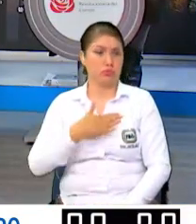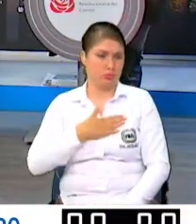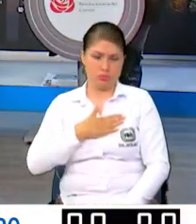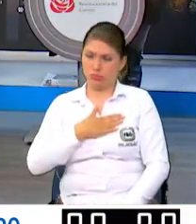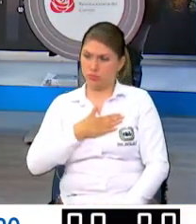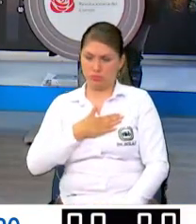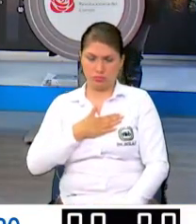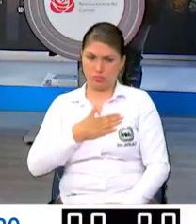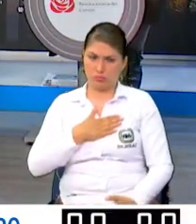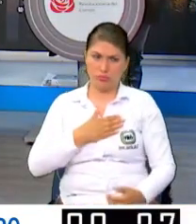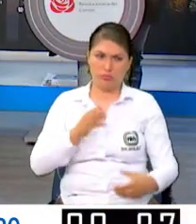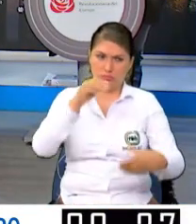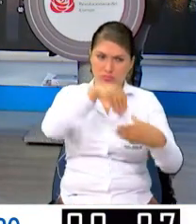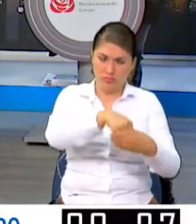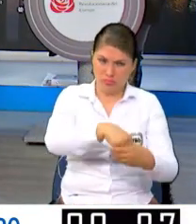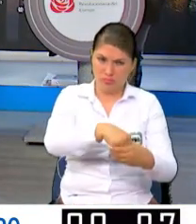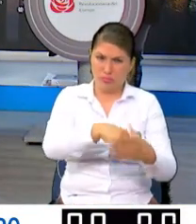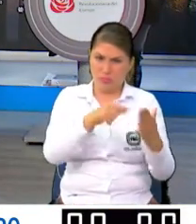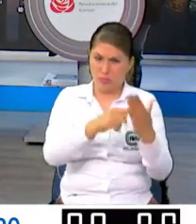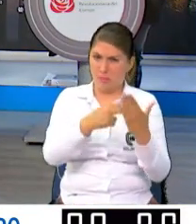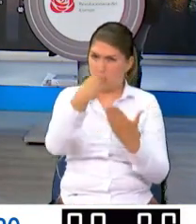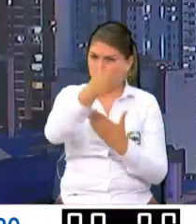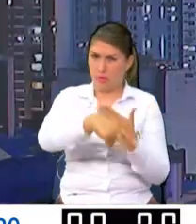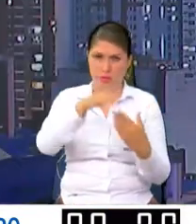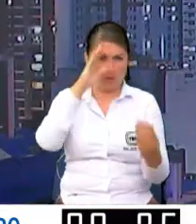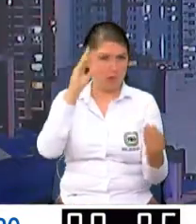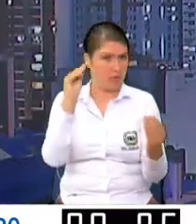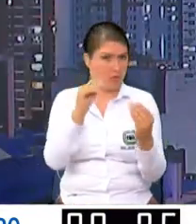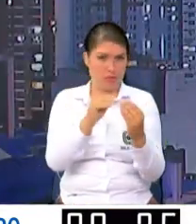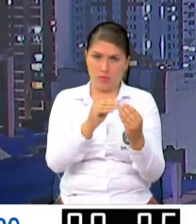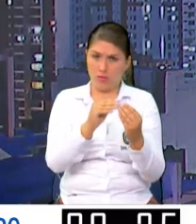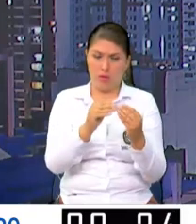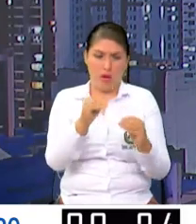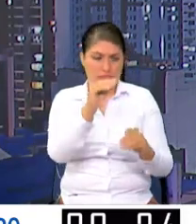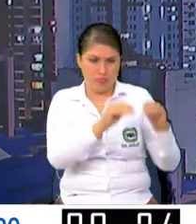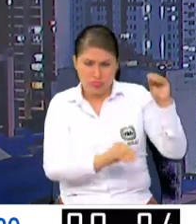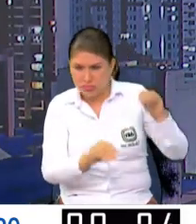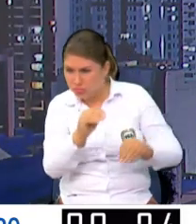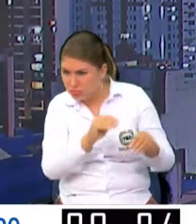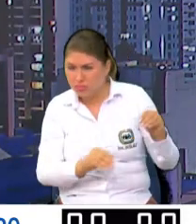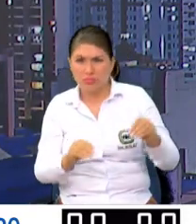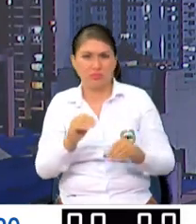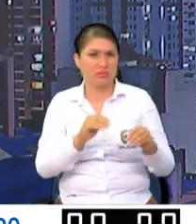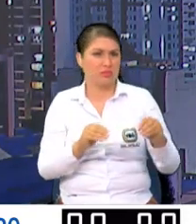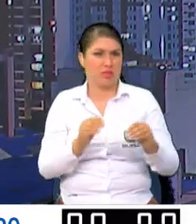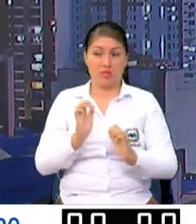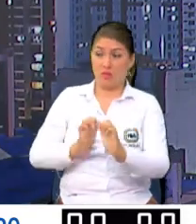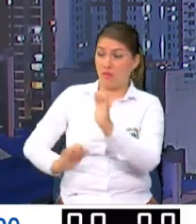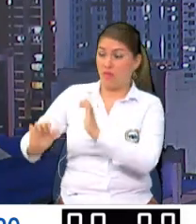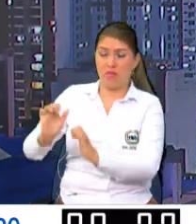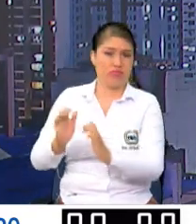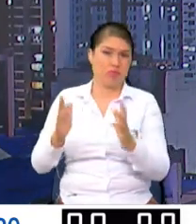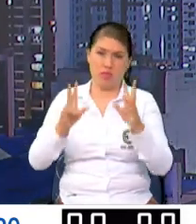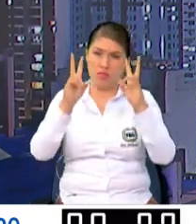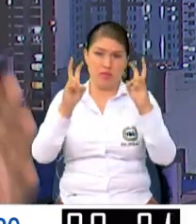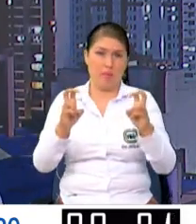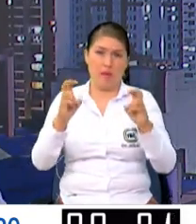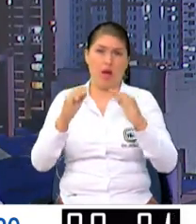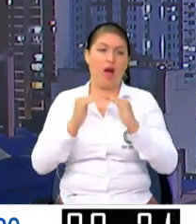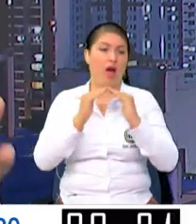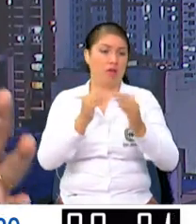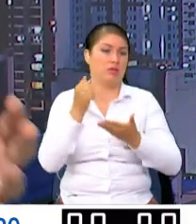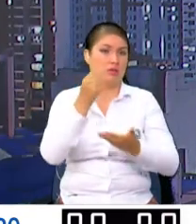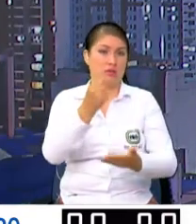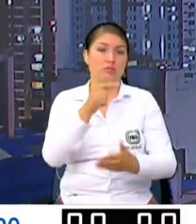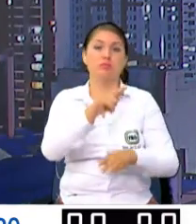hice parte de ningún ponente proyecto de acuerdo ni elaboración y defensa del mismo en temas de hacienda porque la